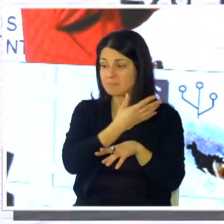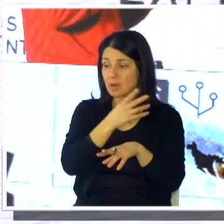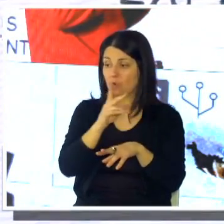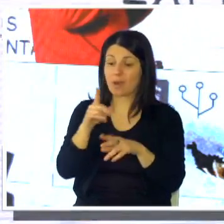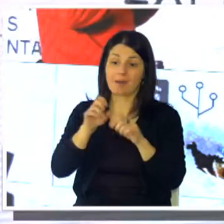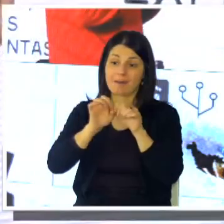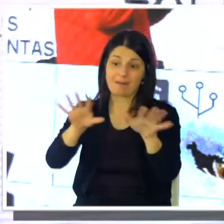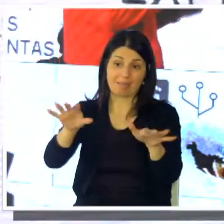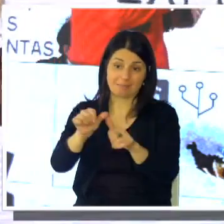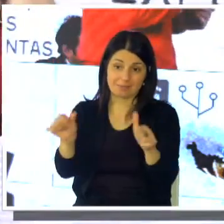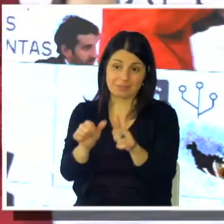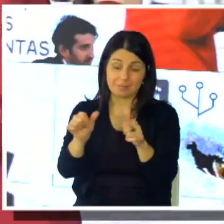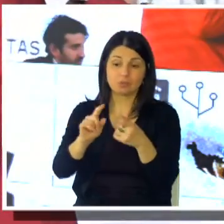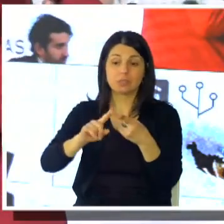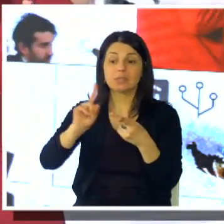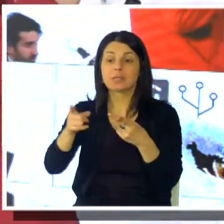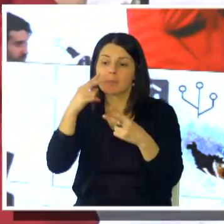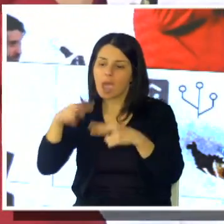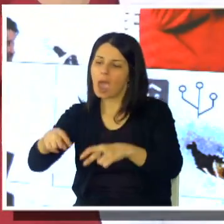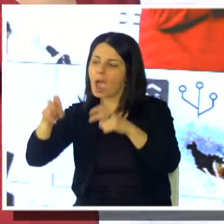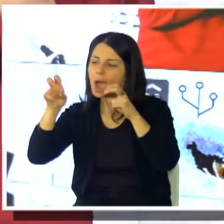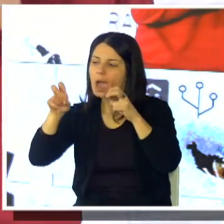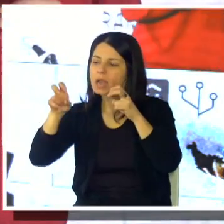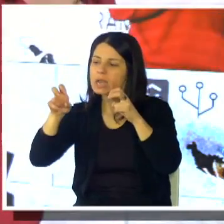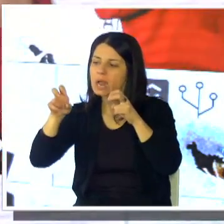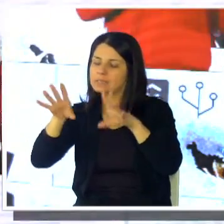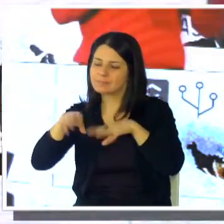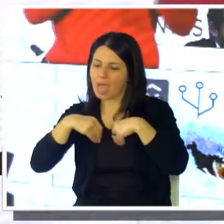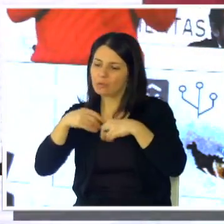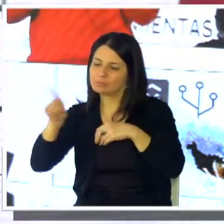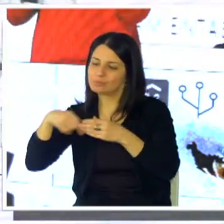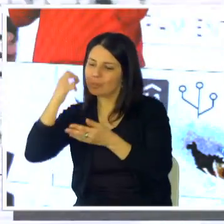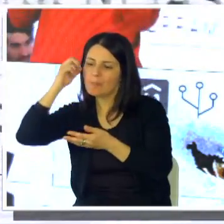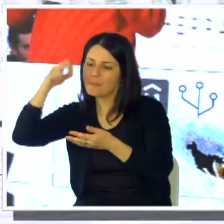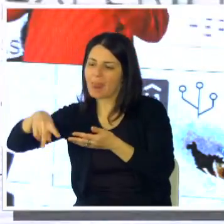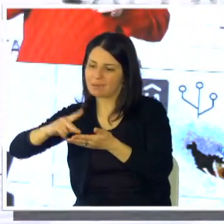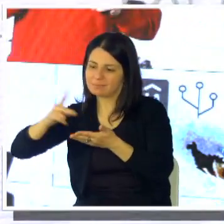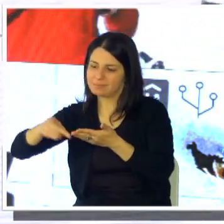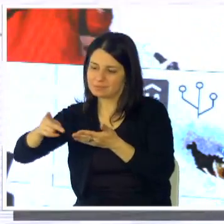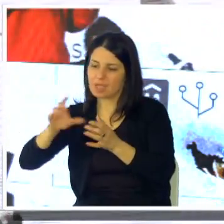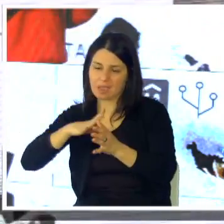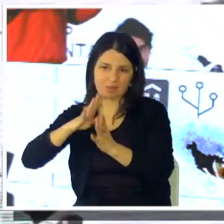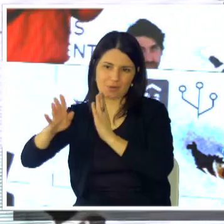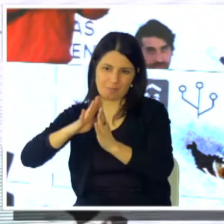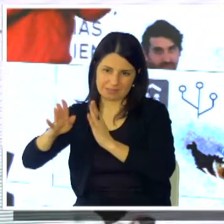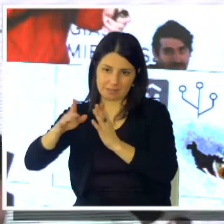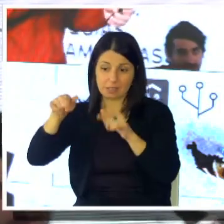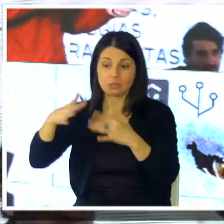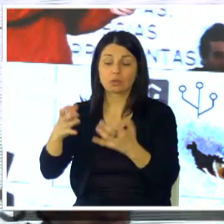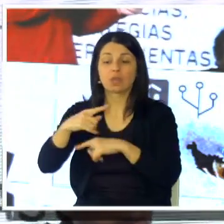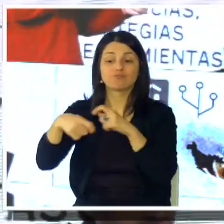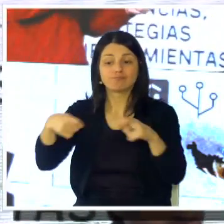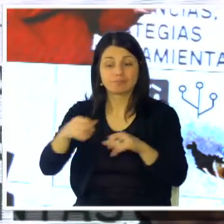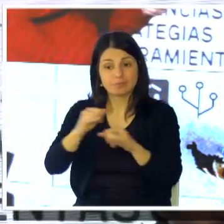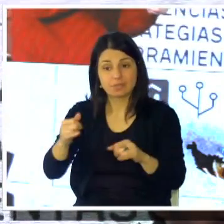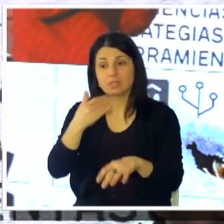uso de nuestra red y análisis también de adopción de planes. Hay un análisis bien comercial. Con esto quiero cerrar,